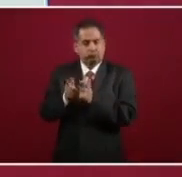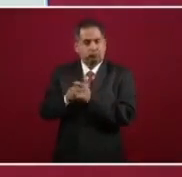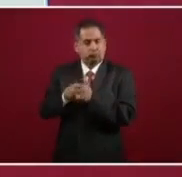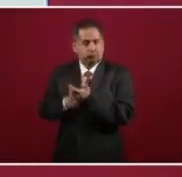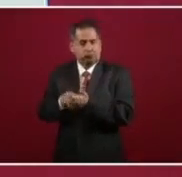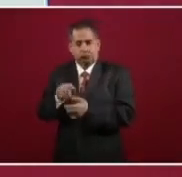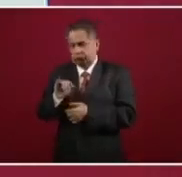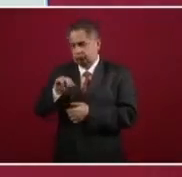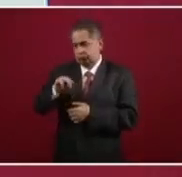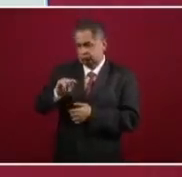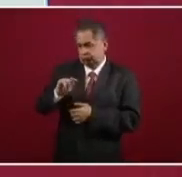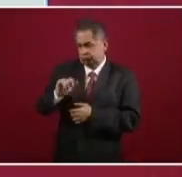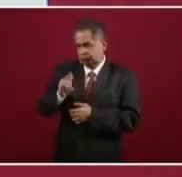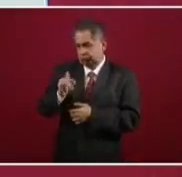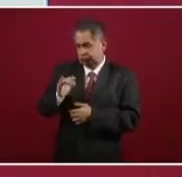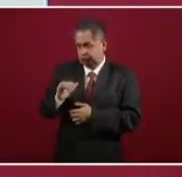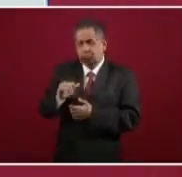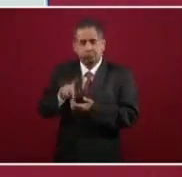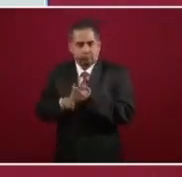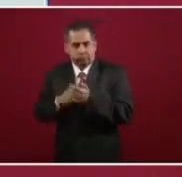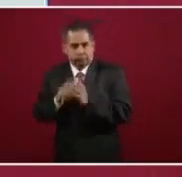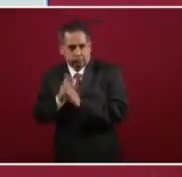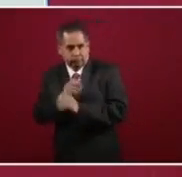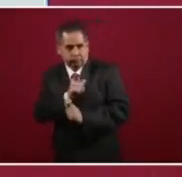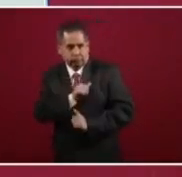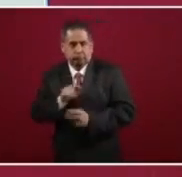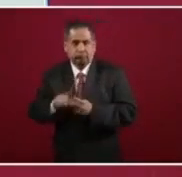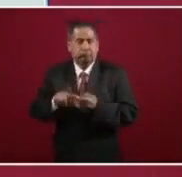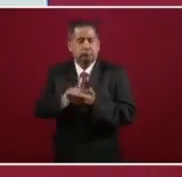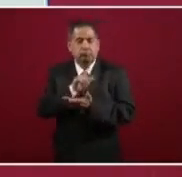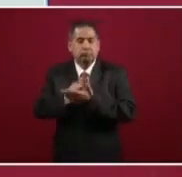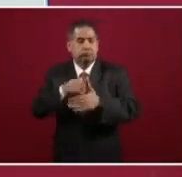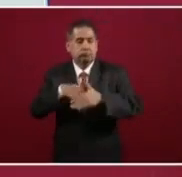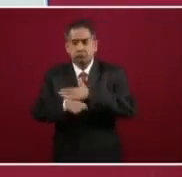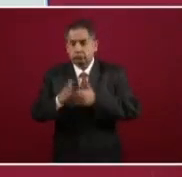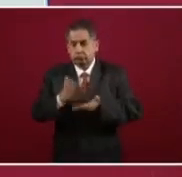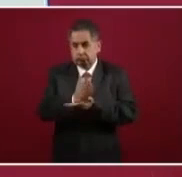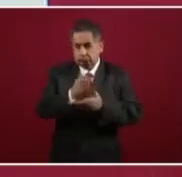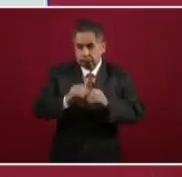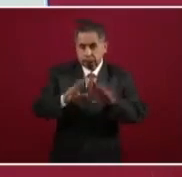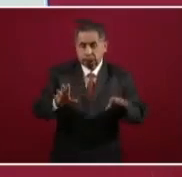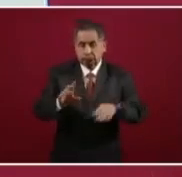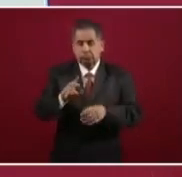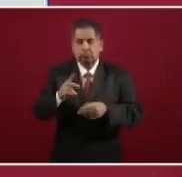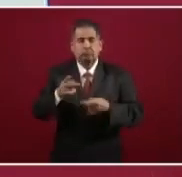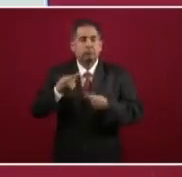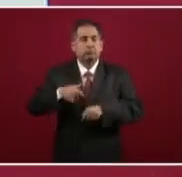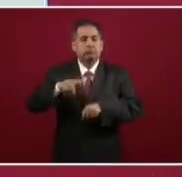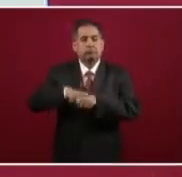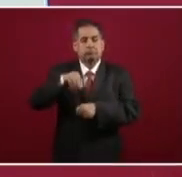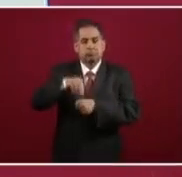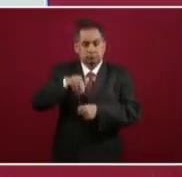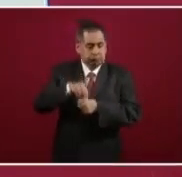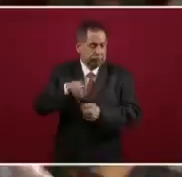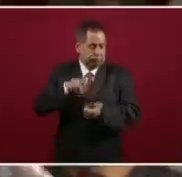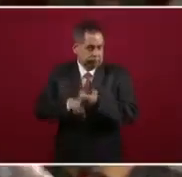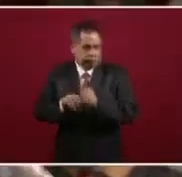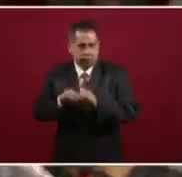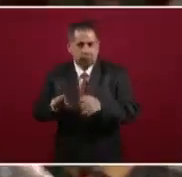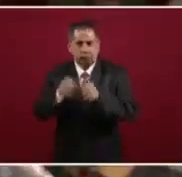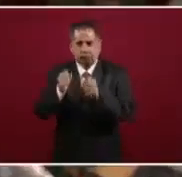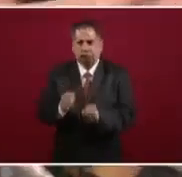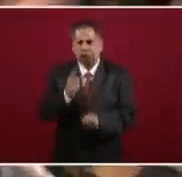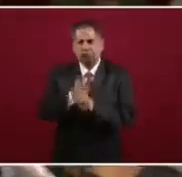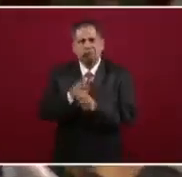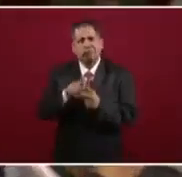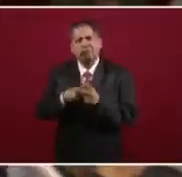del ejército también la ley de acceso a la información y protección de datos personales porque puede ser un tema de seguridad